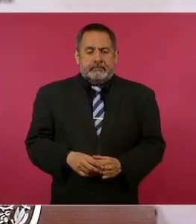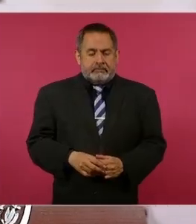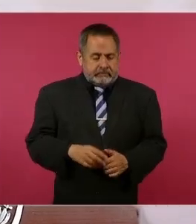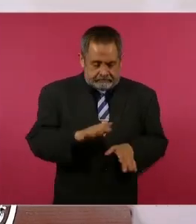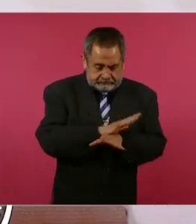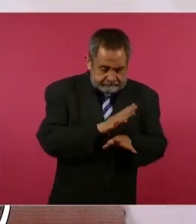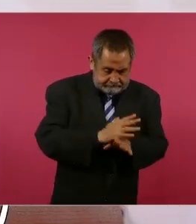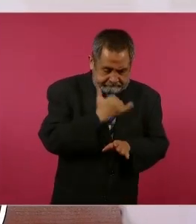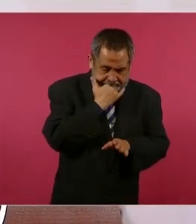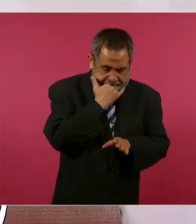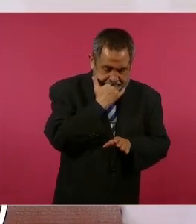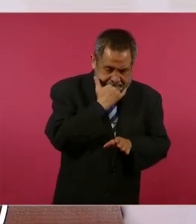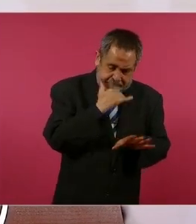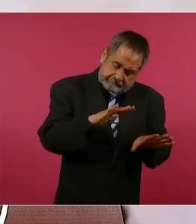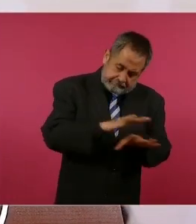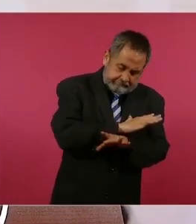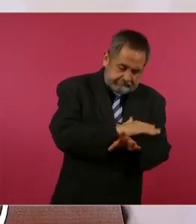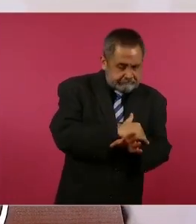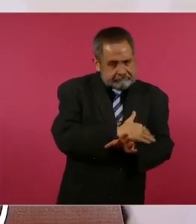rectificar.